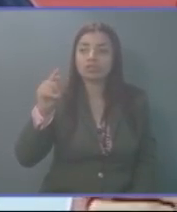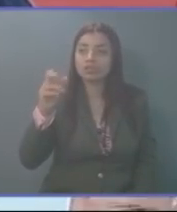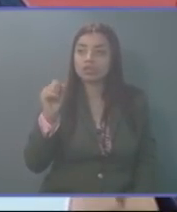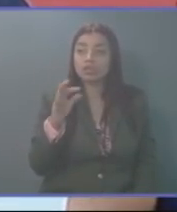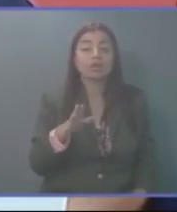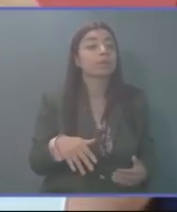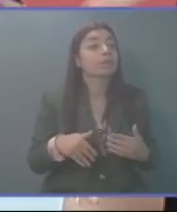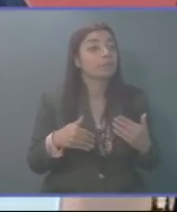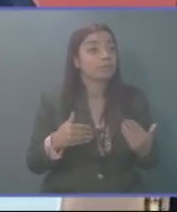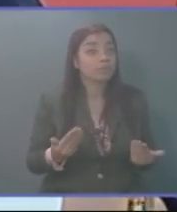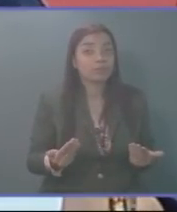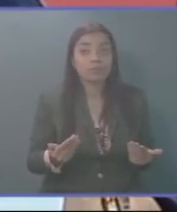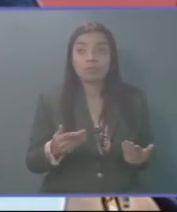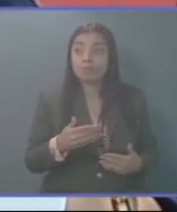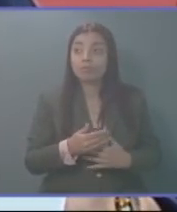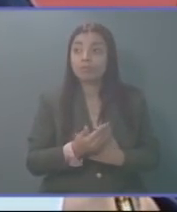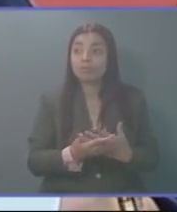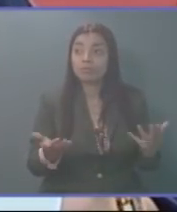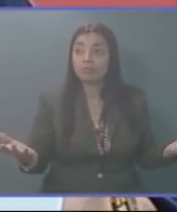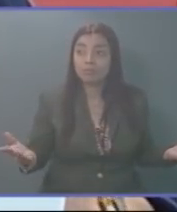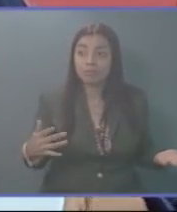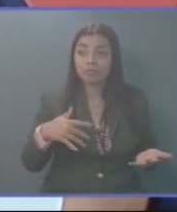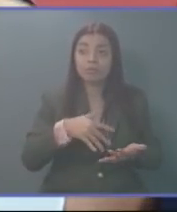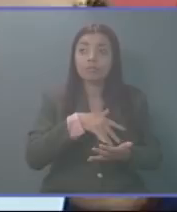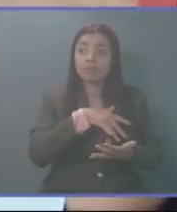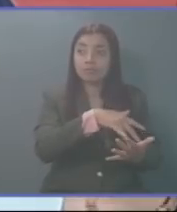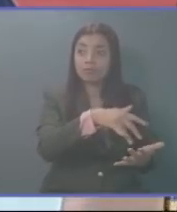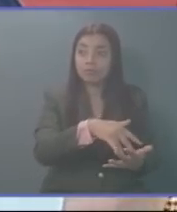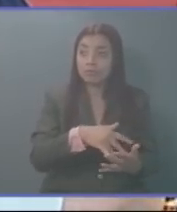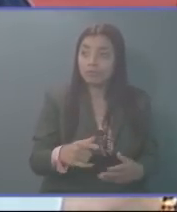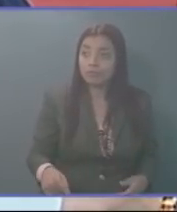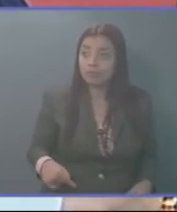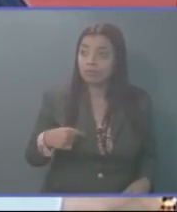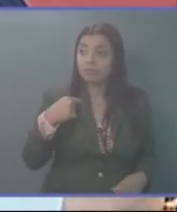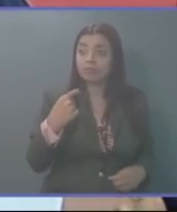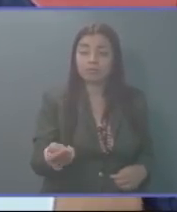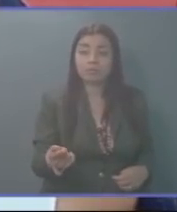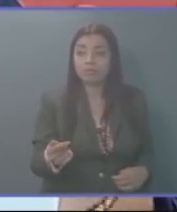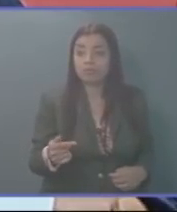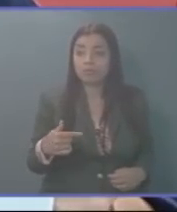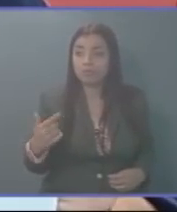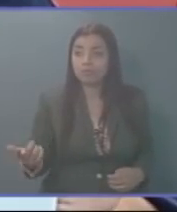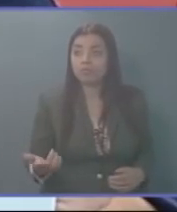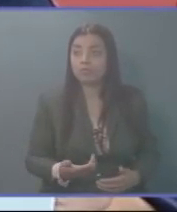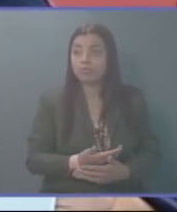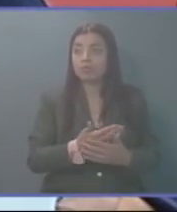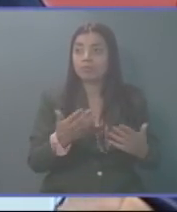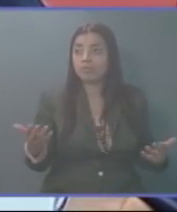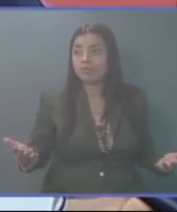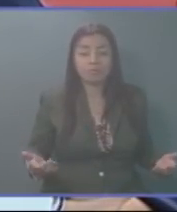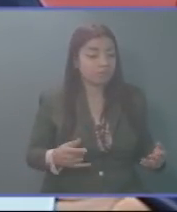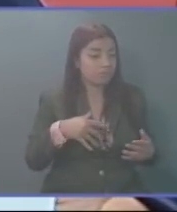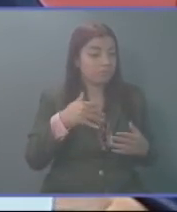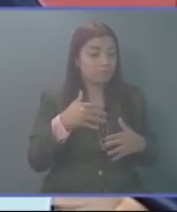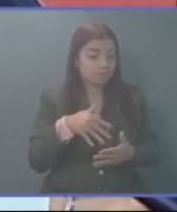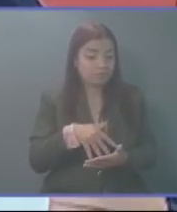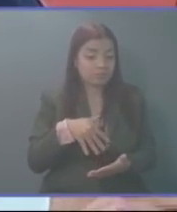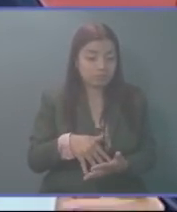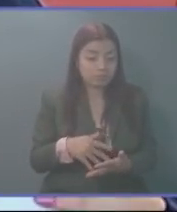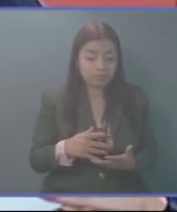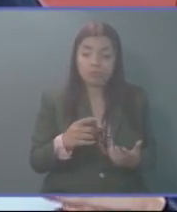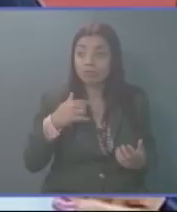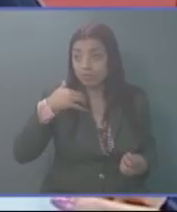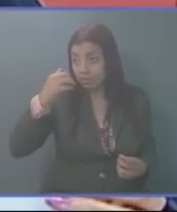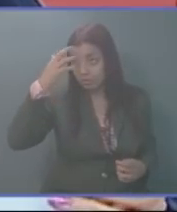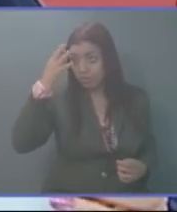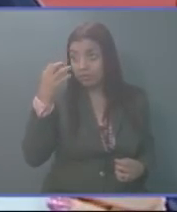para eso. Es el espacio que tiene el pueblo para poder hacer denuncias. No encuentra los espacios adecuados. Y yo creo